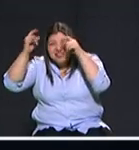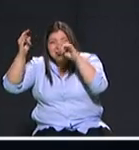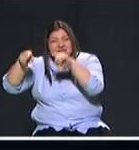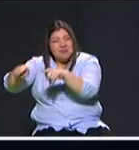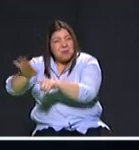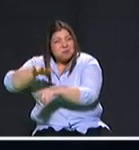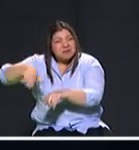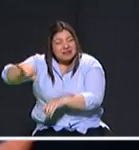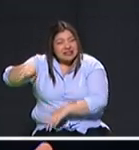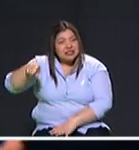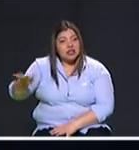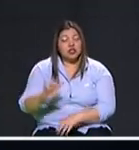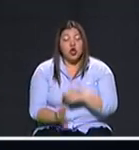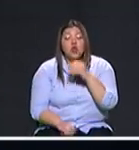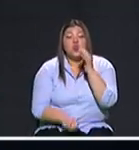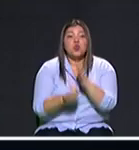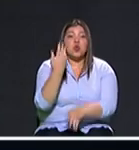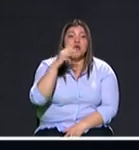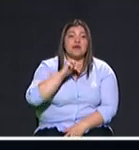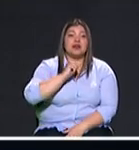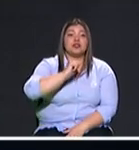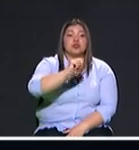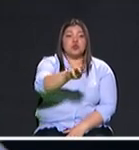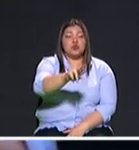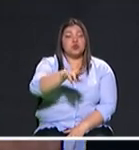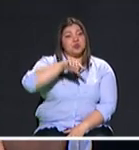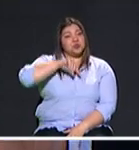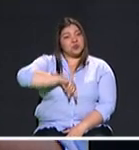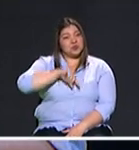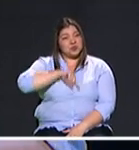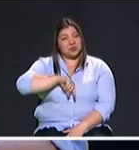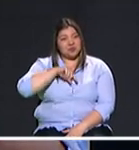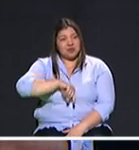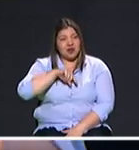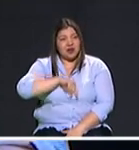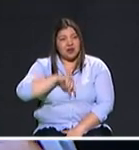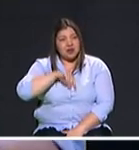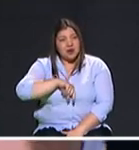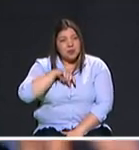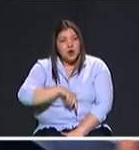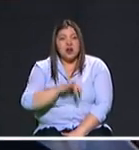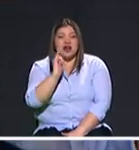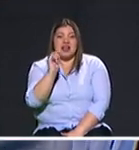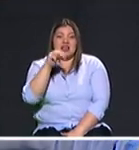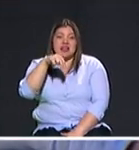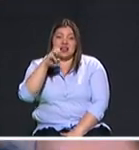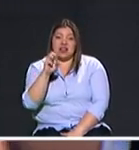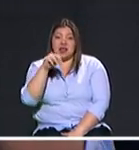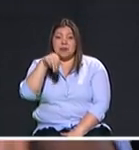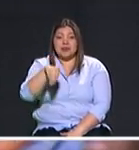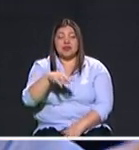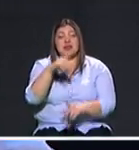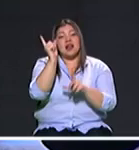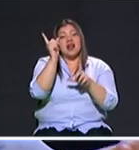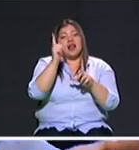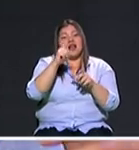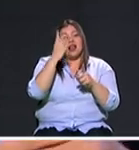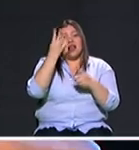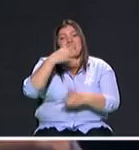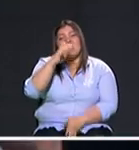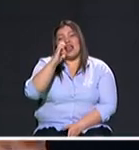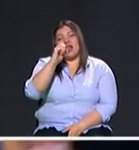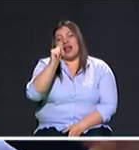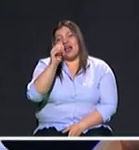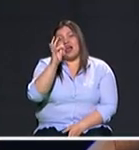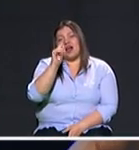una nueva que sería la del sur que sería la del poli que incluye al al inem y además se ha fit integrar todas esas